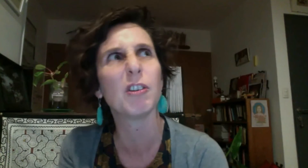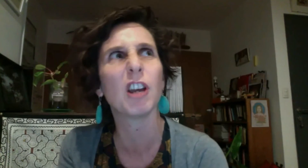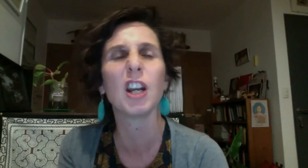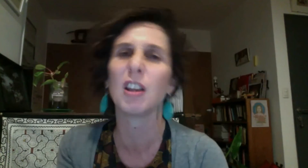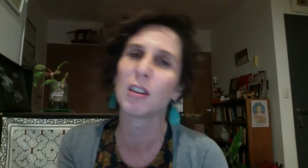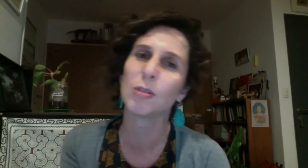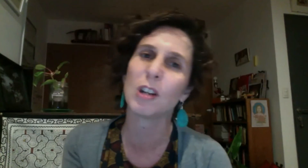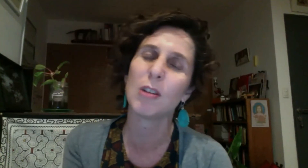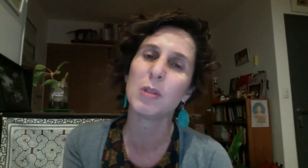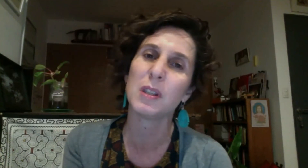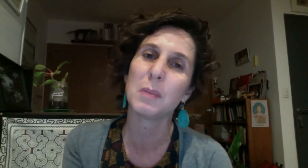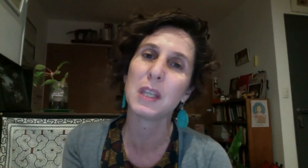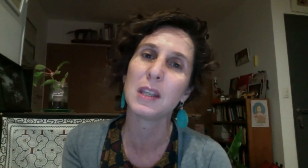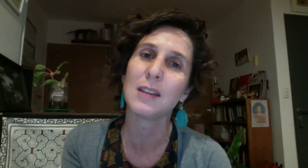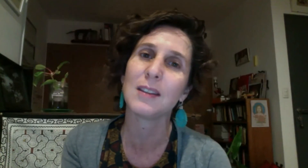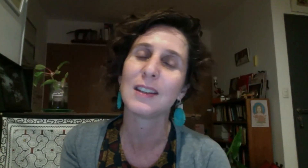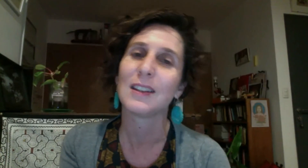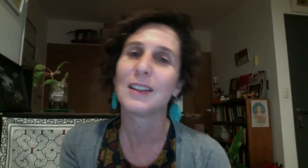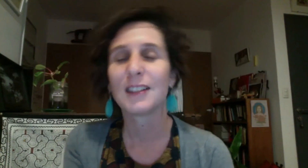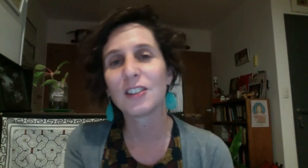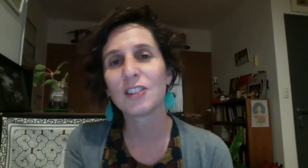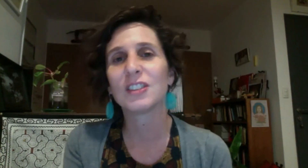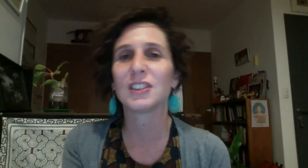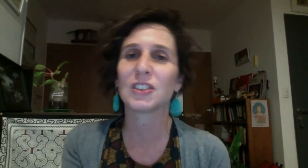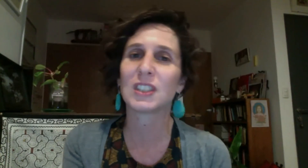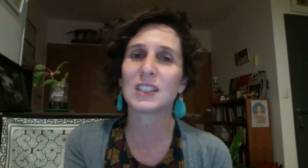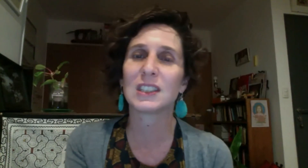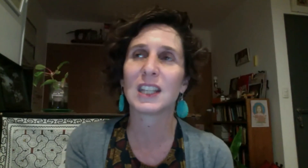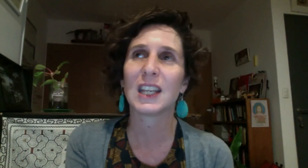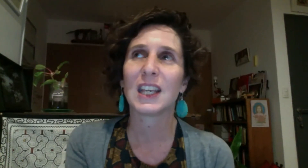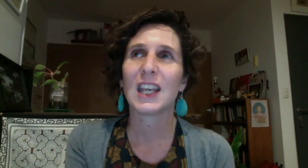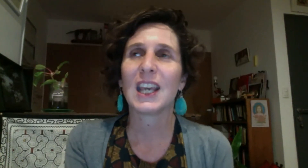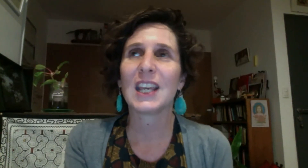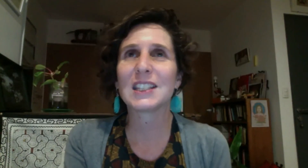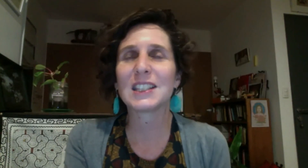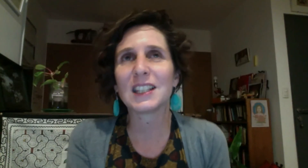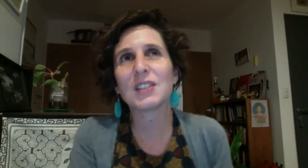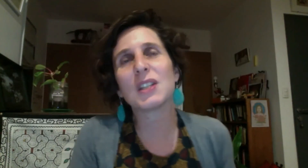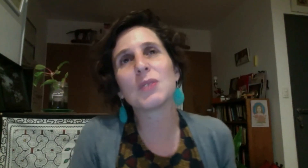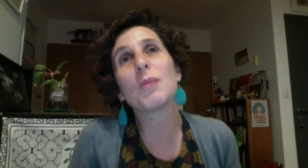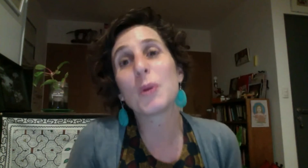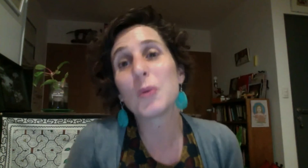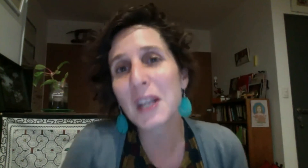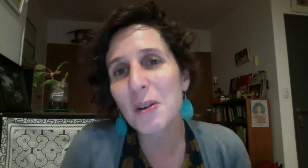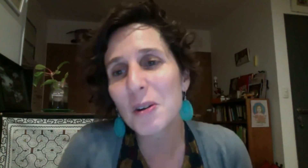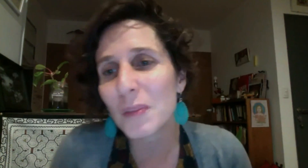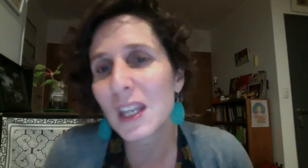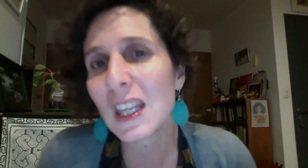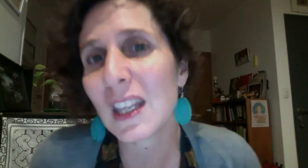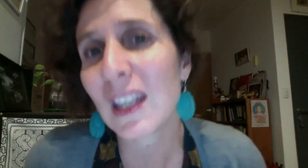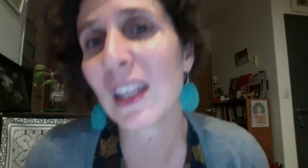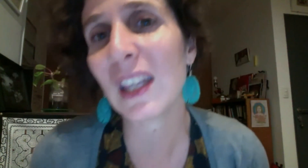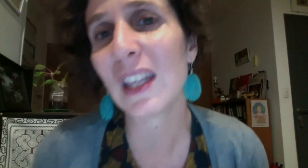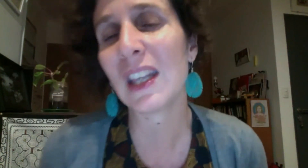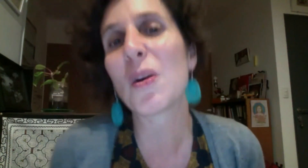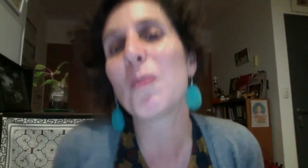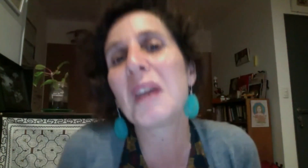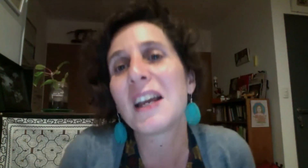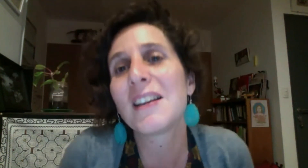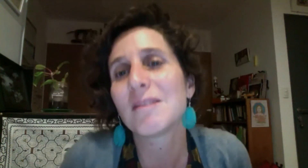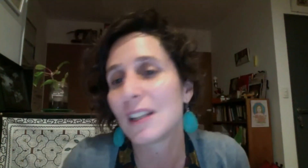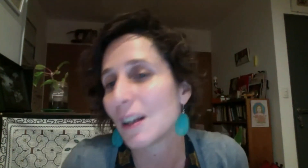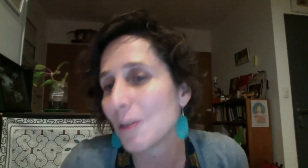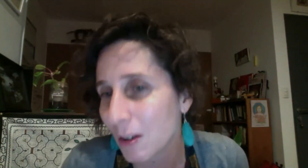dé flojera ni que de otro lado lo intimide, ¿no? Entonces, es una pregunta enorme y